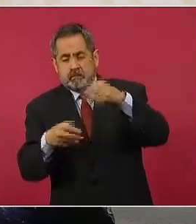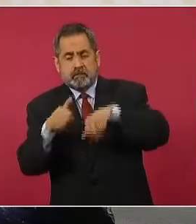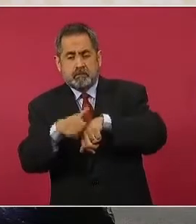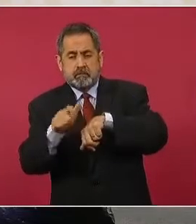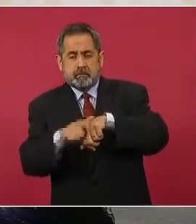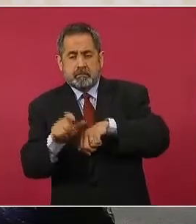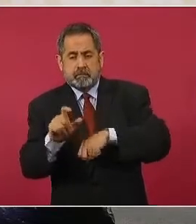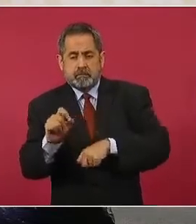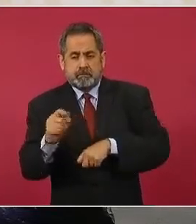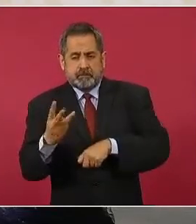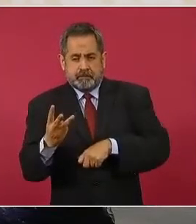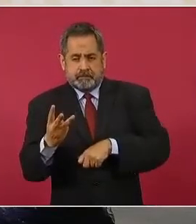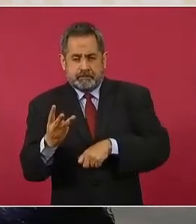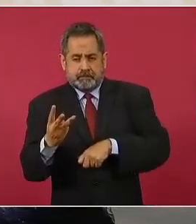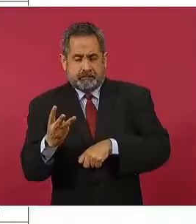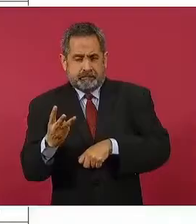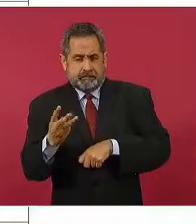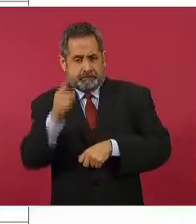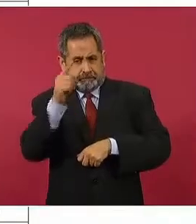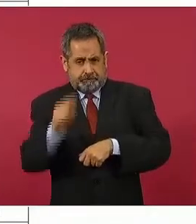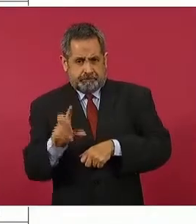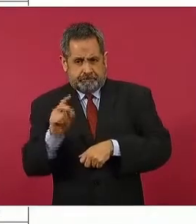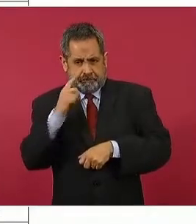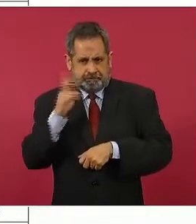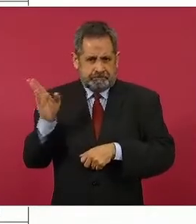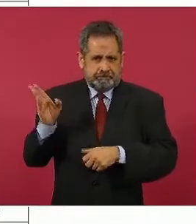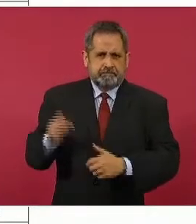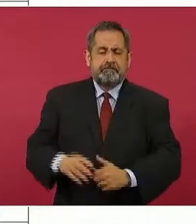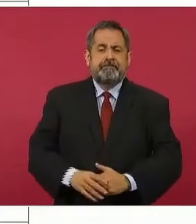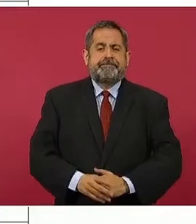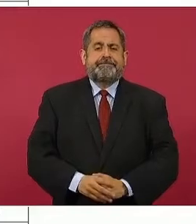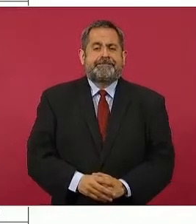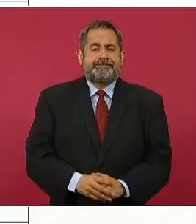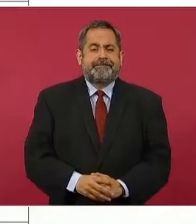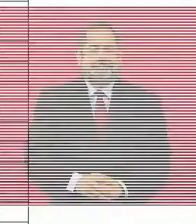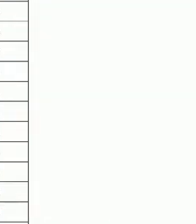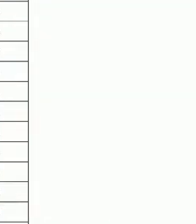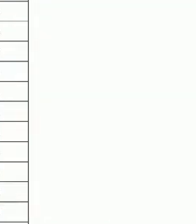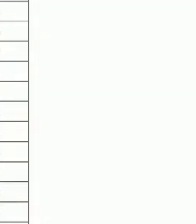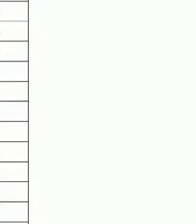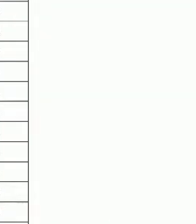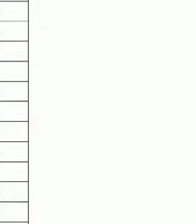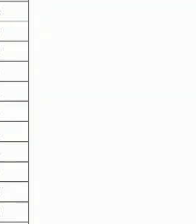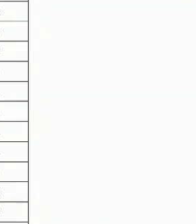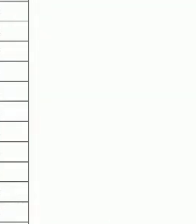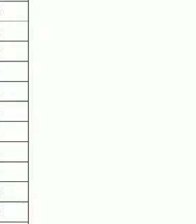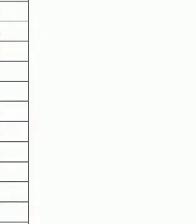Y dando prioridad a los no vacunados todavía.